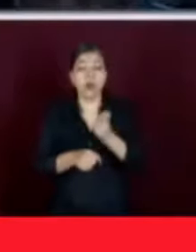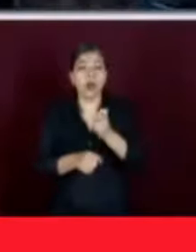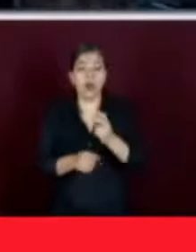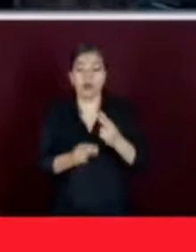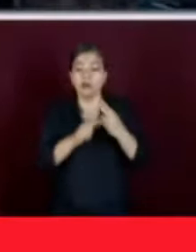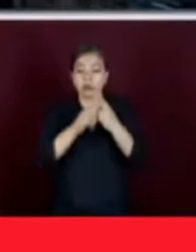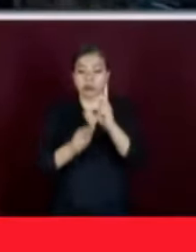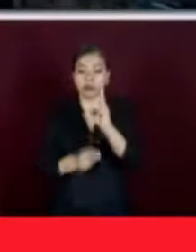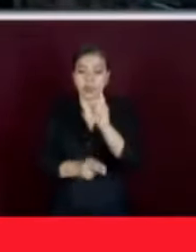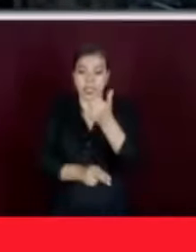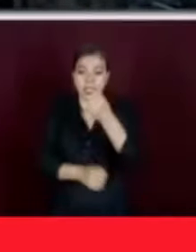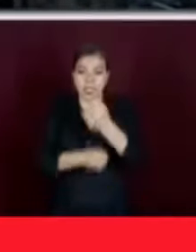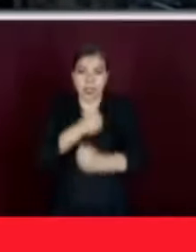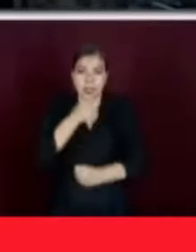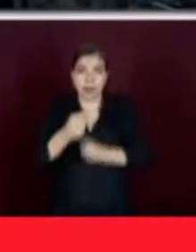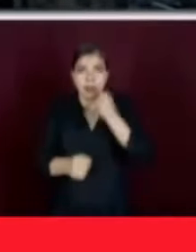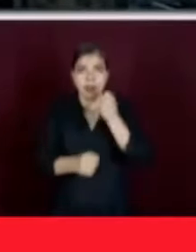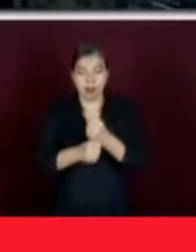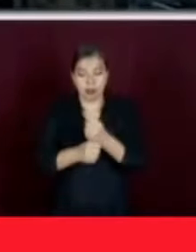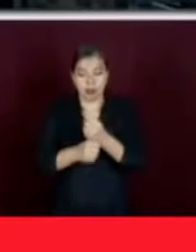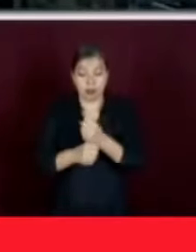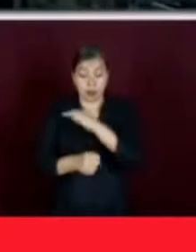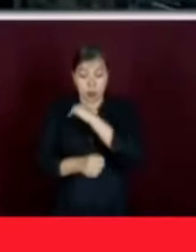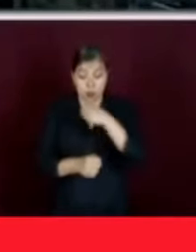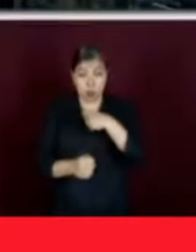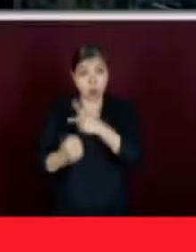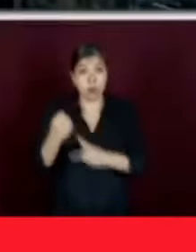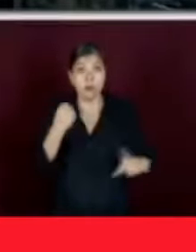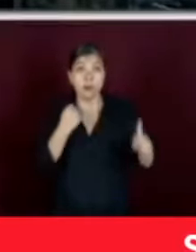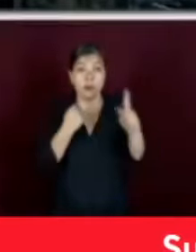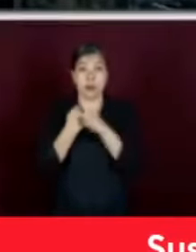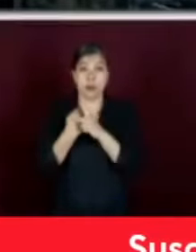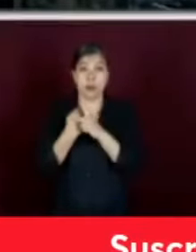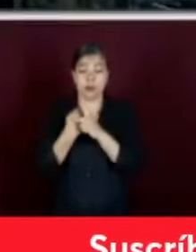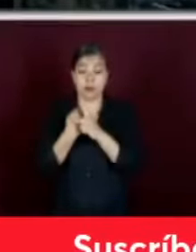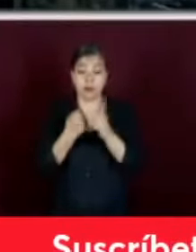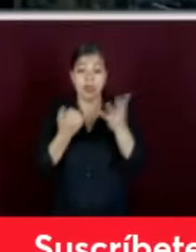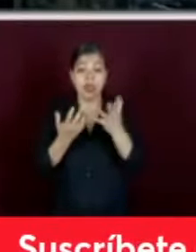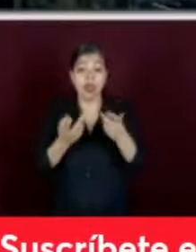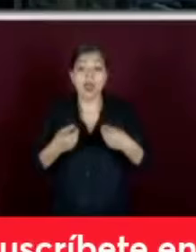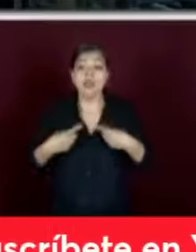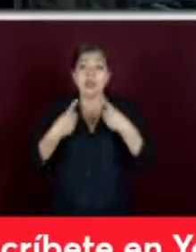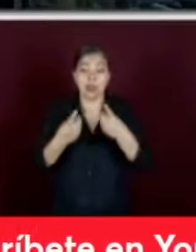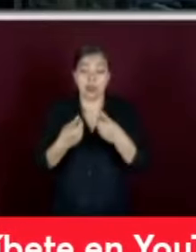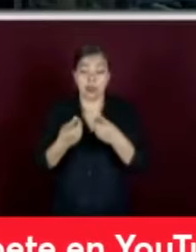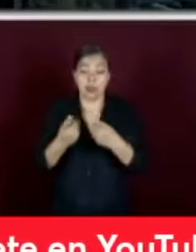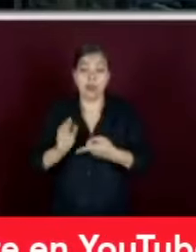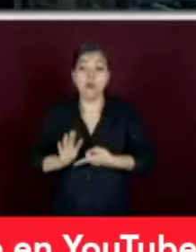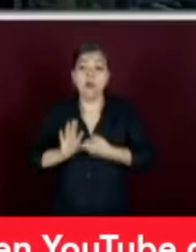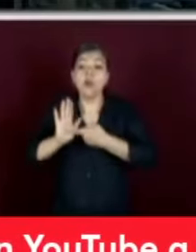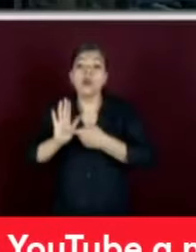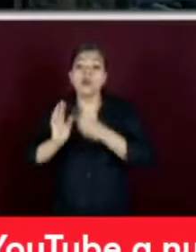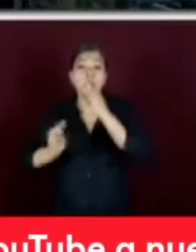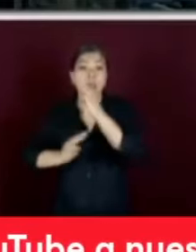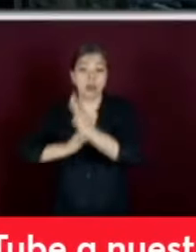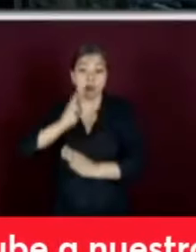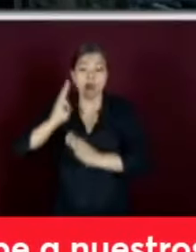36 años nuestro país lo que le ofreció al mundo